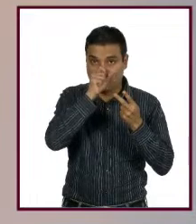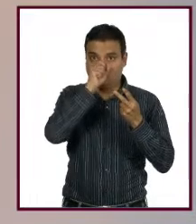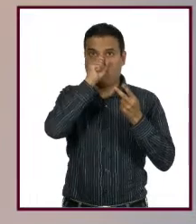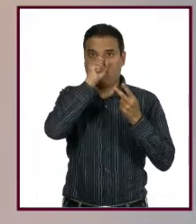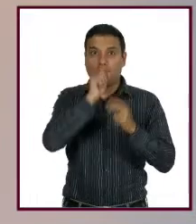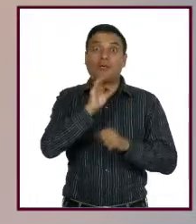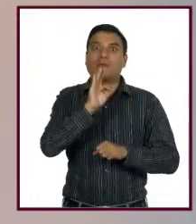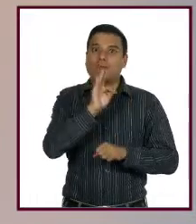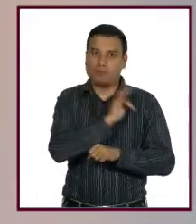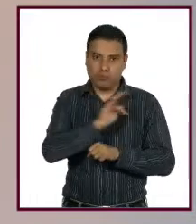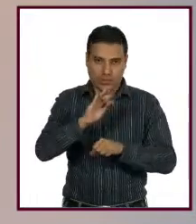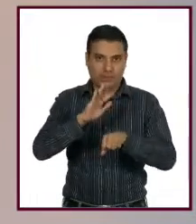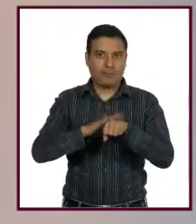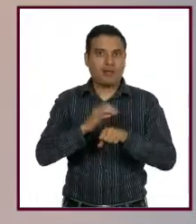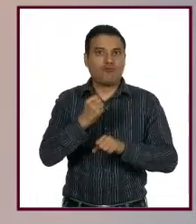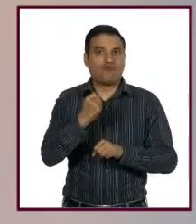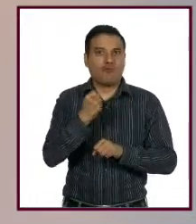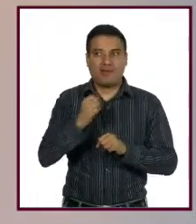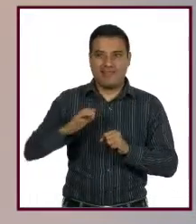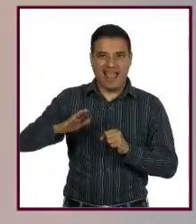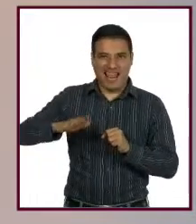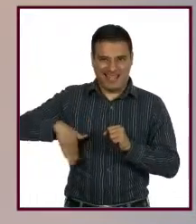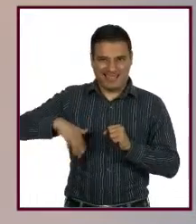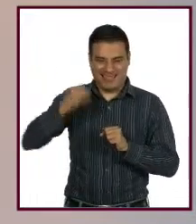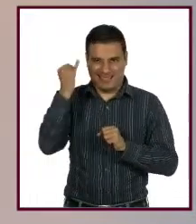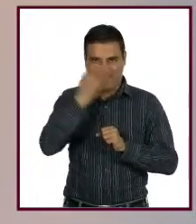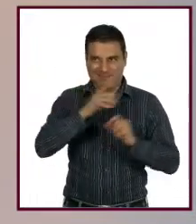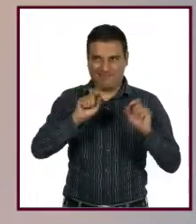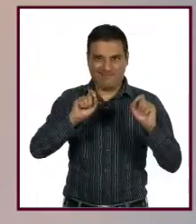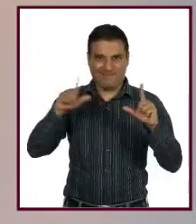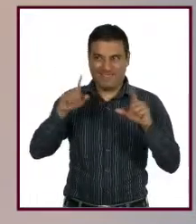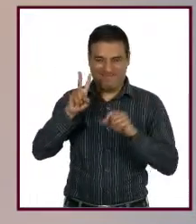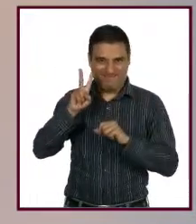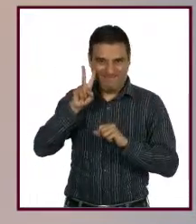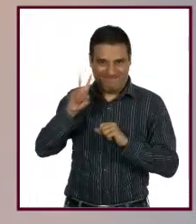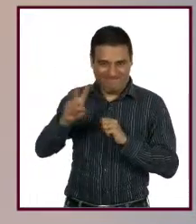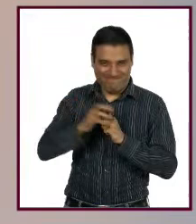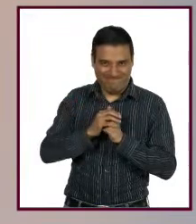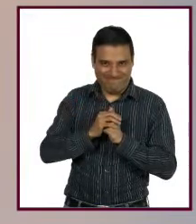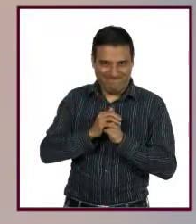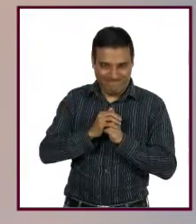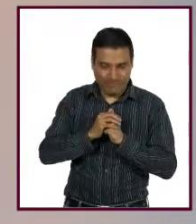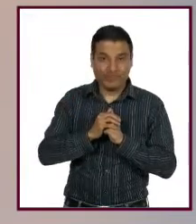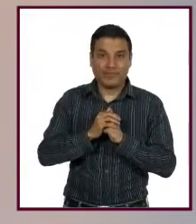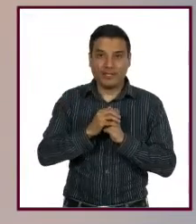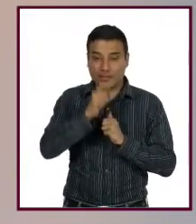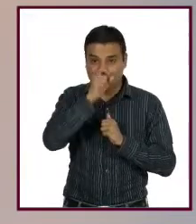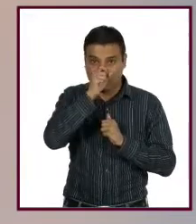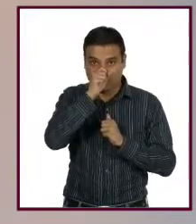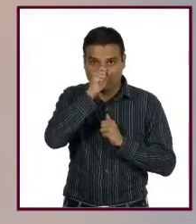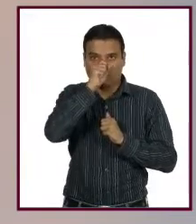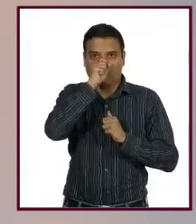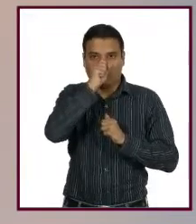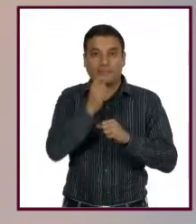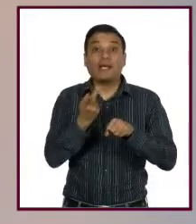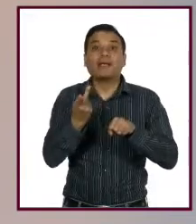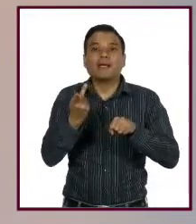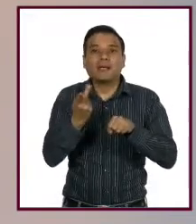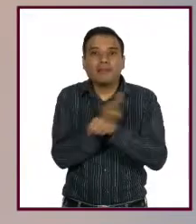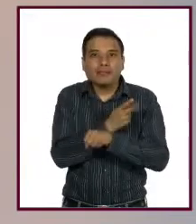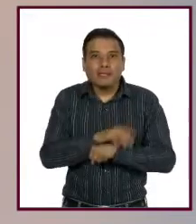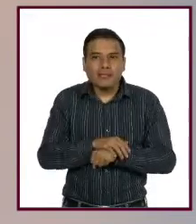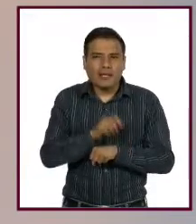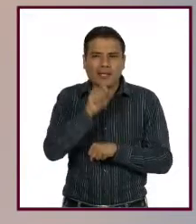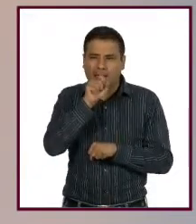vimos de las diapositivas donde presentábamos los efectos de los inhalables, tenían que ver efectos similares